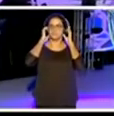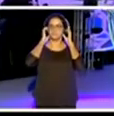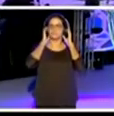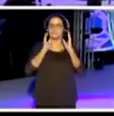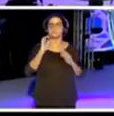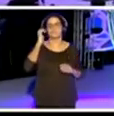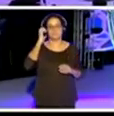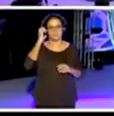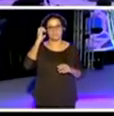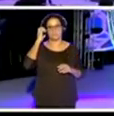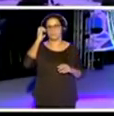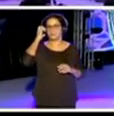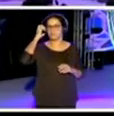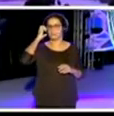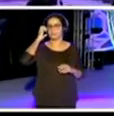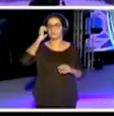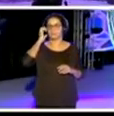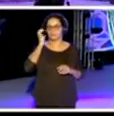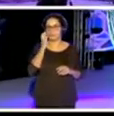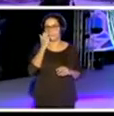¡Eri, te quiero!